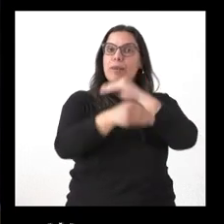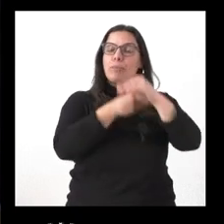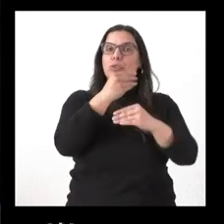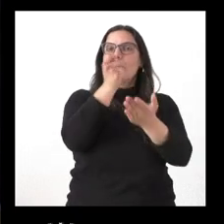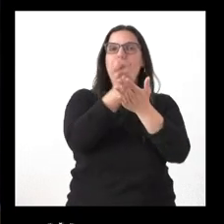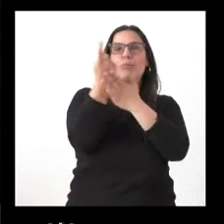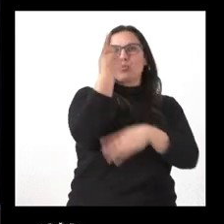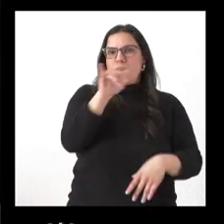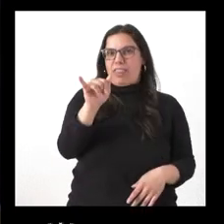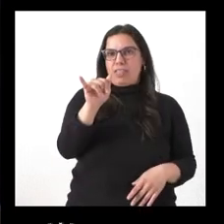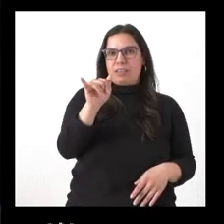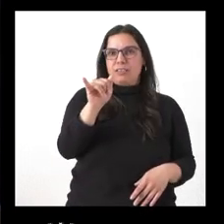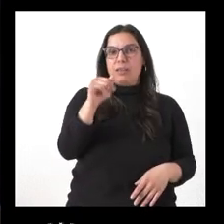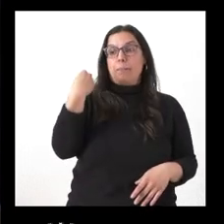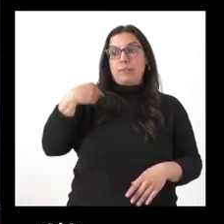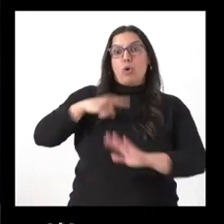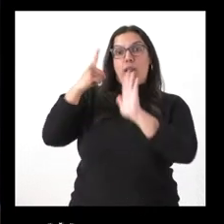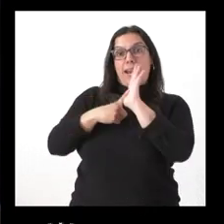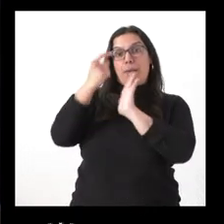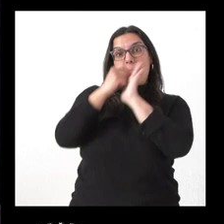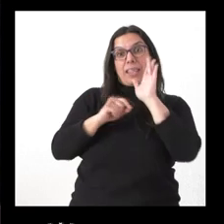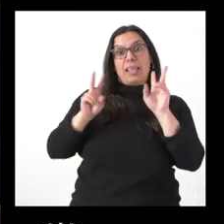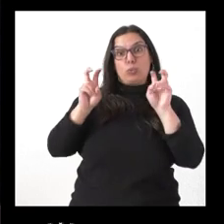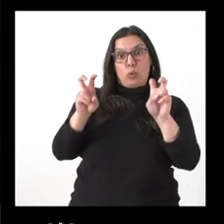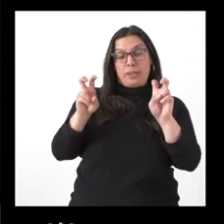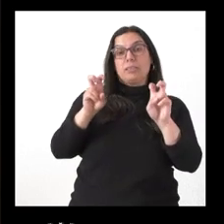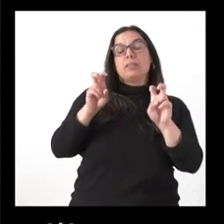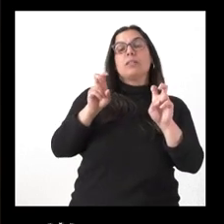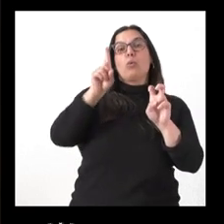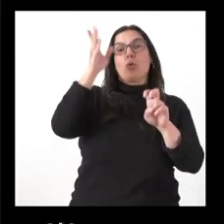una sola vez porque así lo determina la ley de medidas 1/23